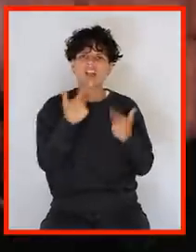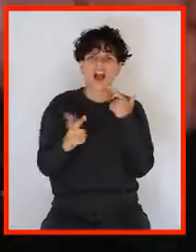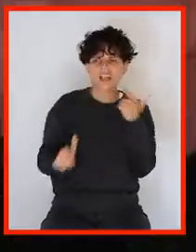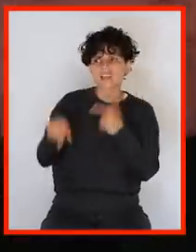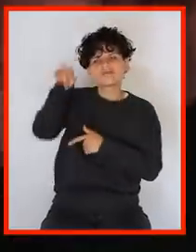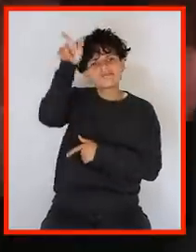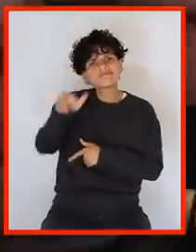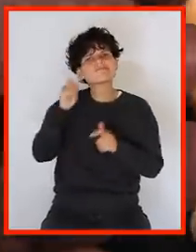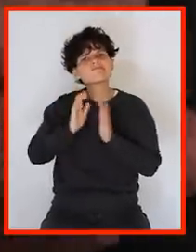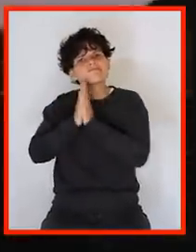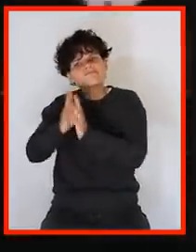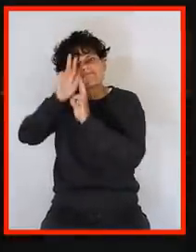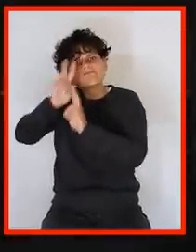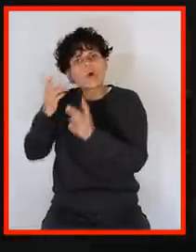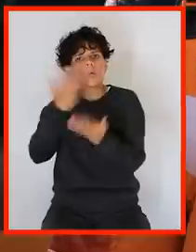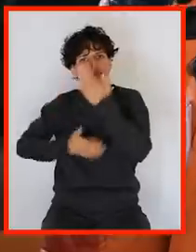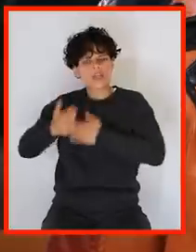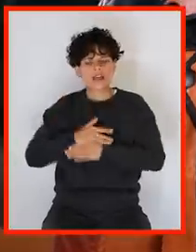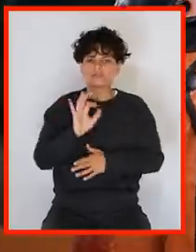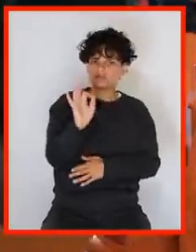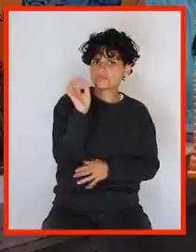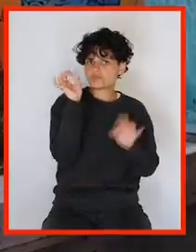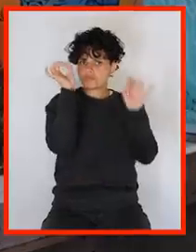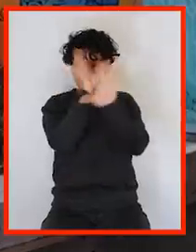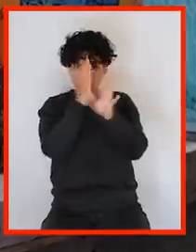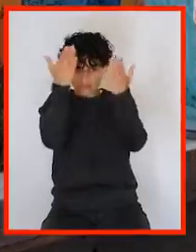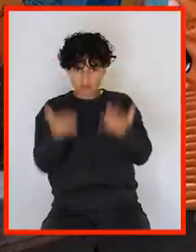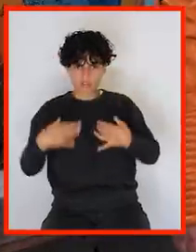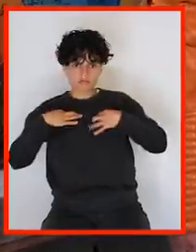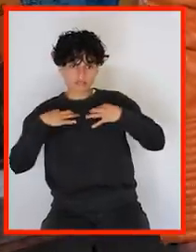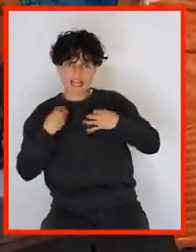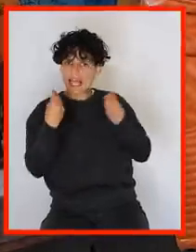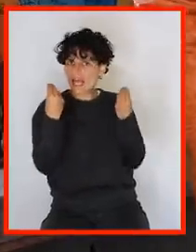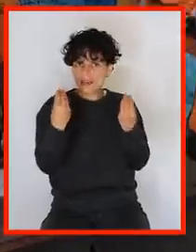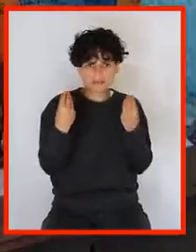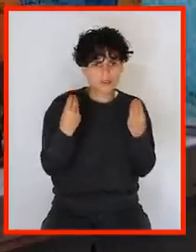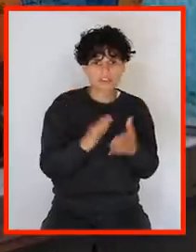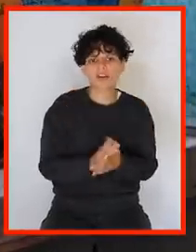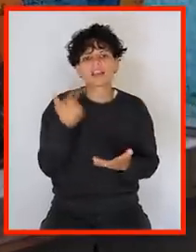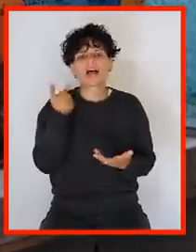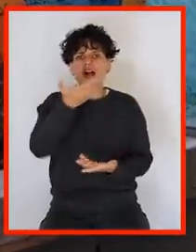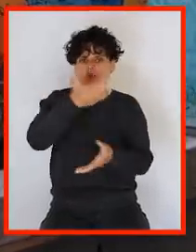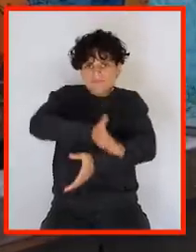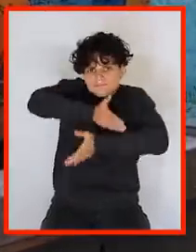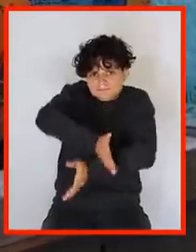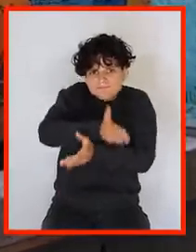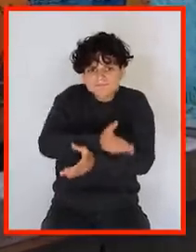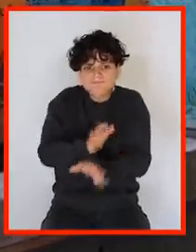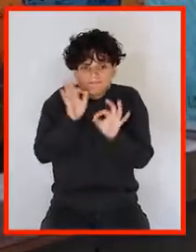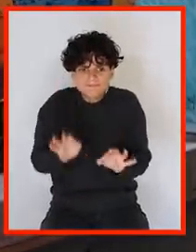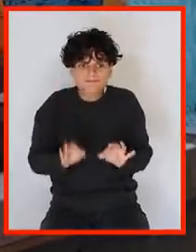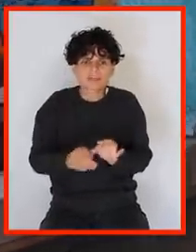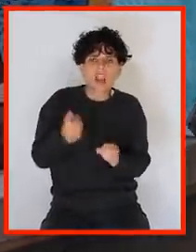flaites. ¿Sí? Sí, espectacular, compadre. Tiene muy buen look, por favor. Te la mandaste, sí. No, pero